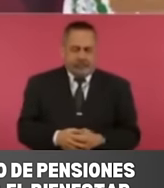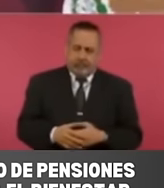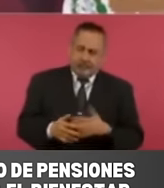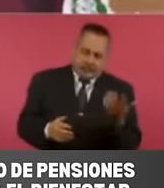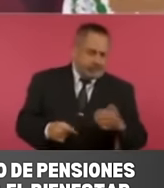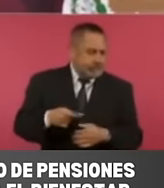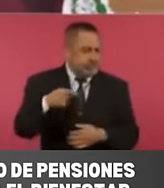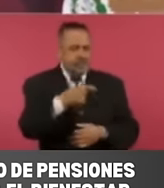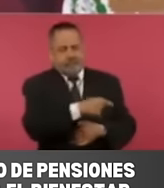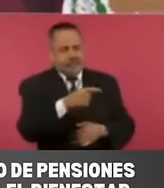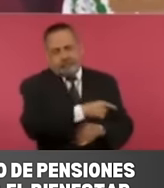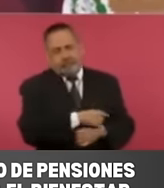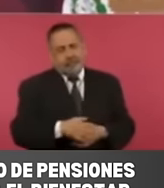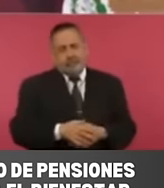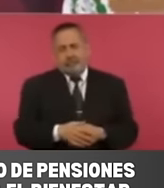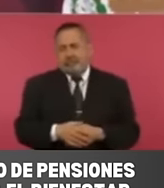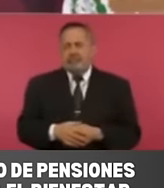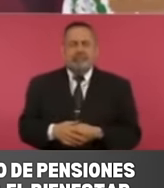simplista y de mala fe,